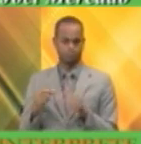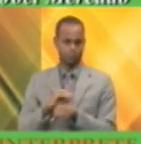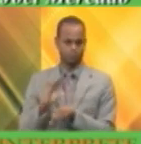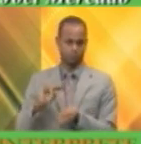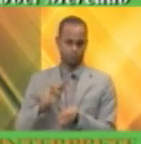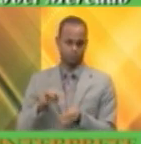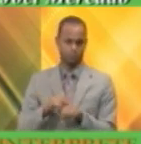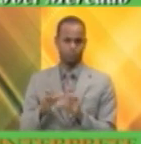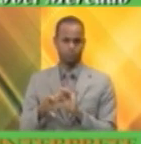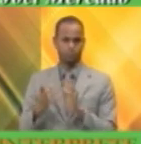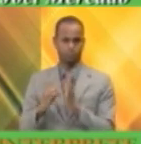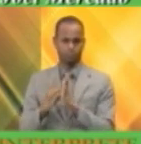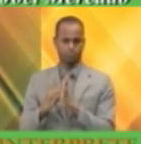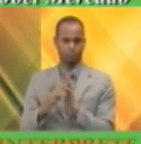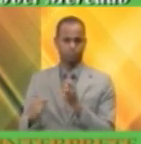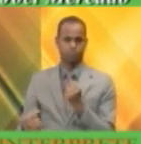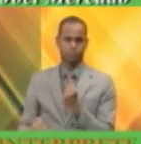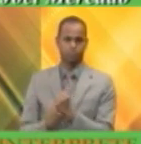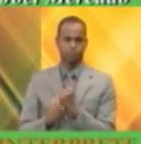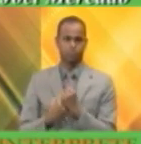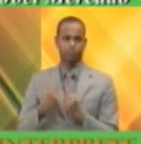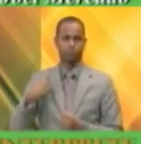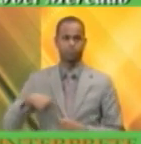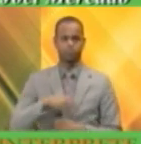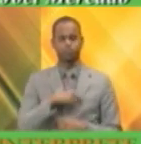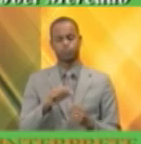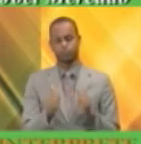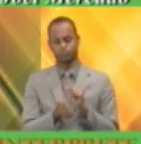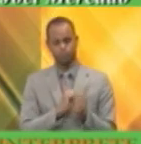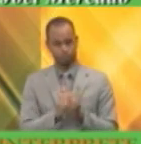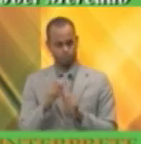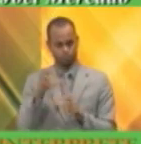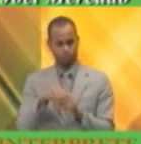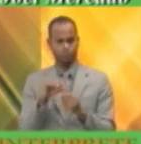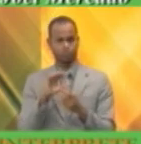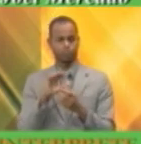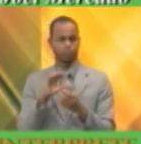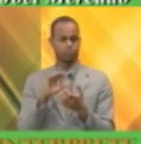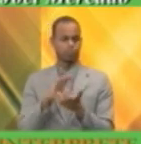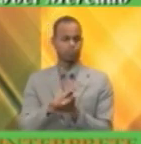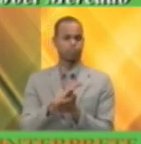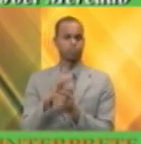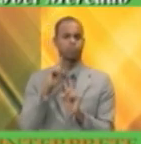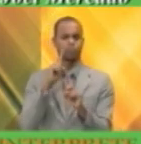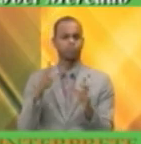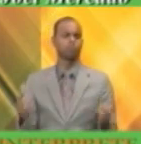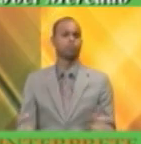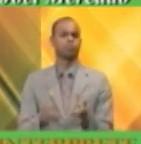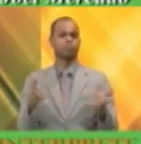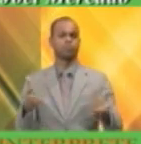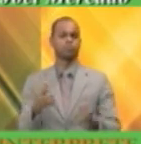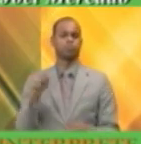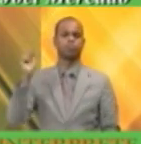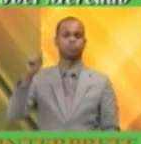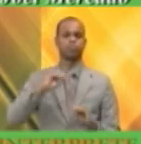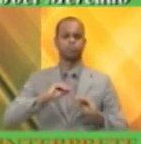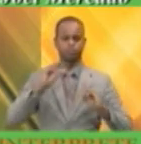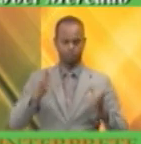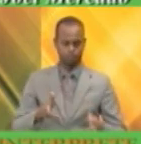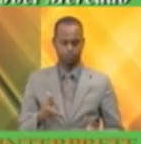Nacional de Discapacidad, estamos llevando el deporte a la escuela para motivar a los